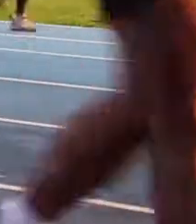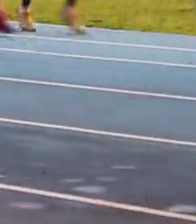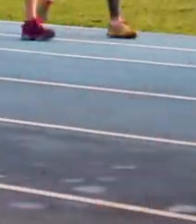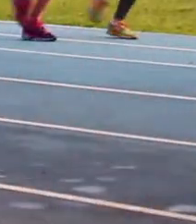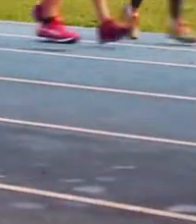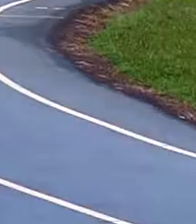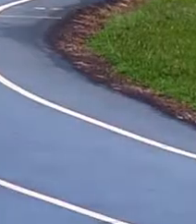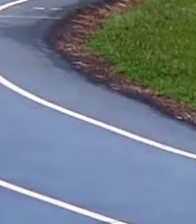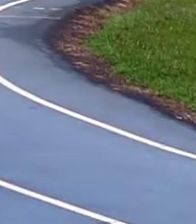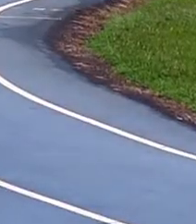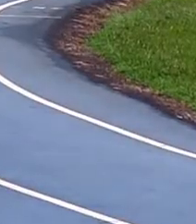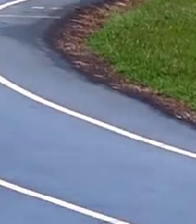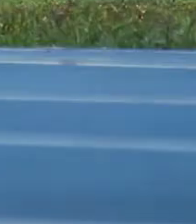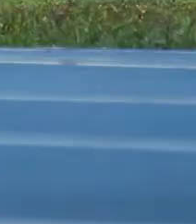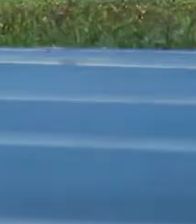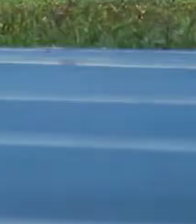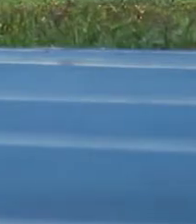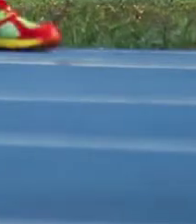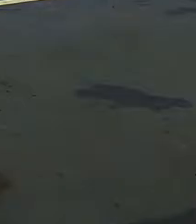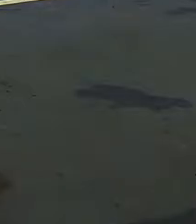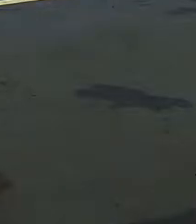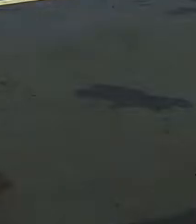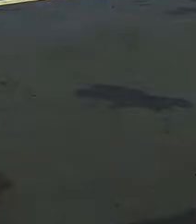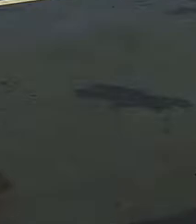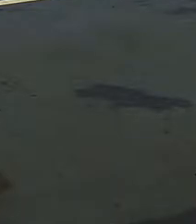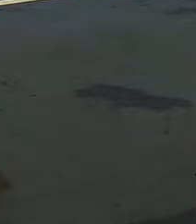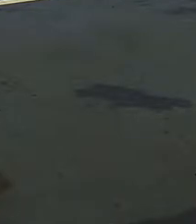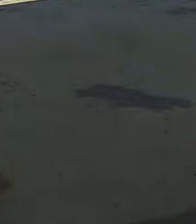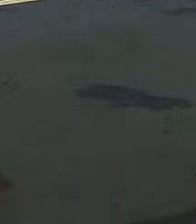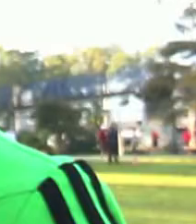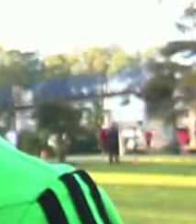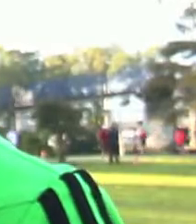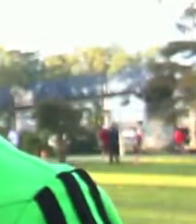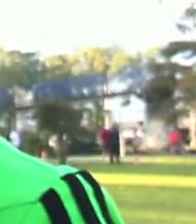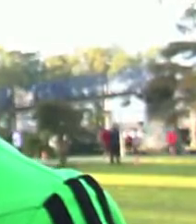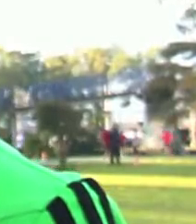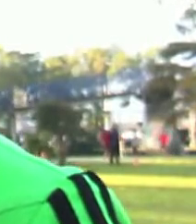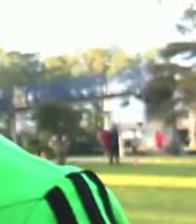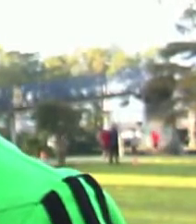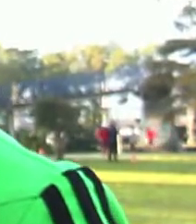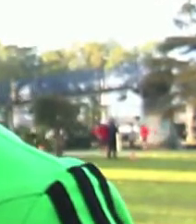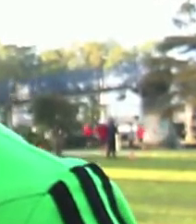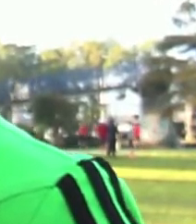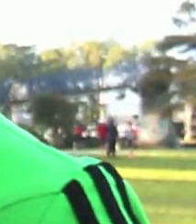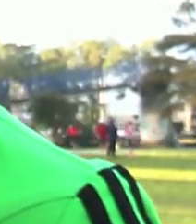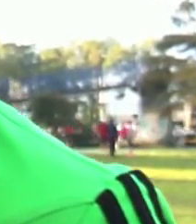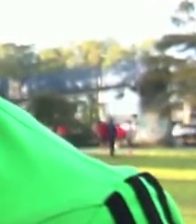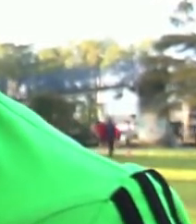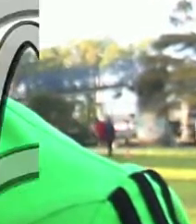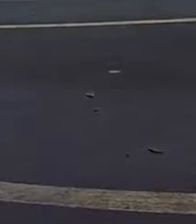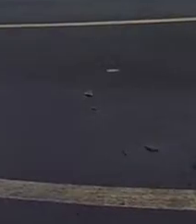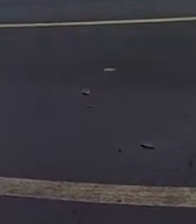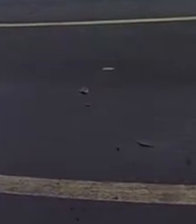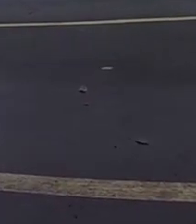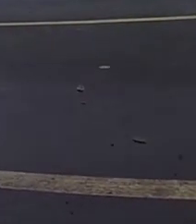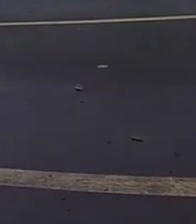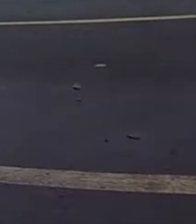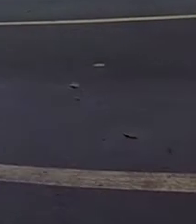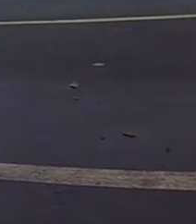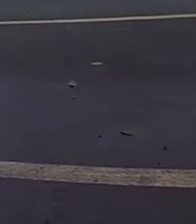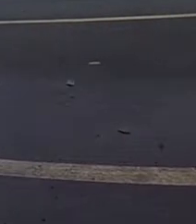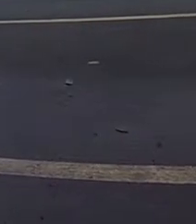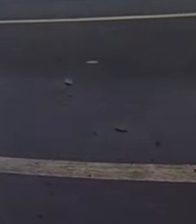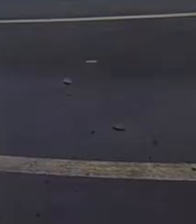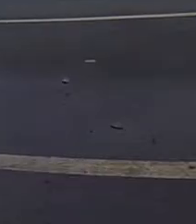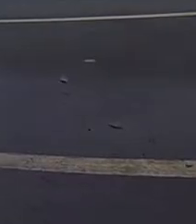Voy con mis dos hijos. Le regalamos los tenis y se volvió igual de fiebre que nosotros. Y